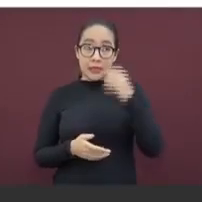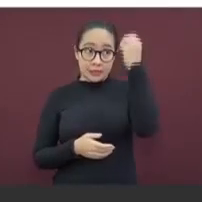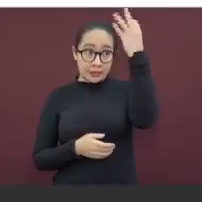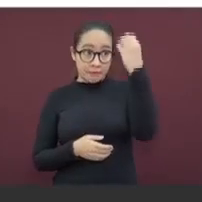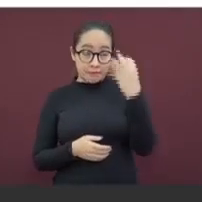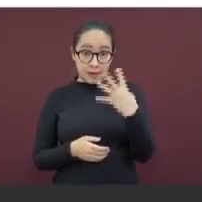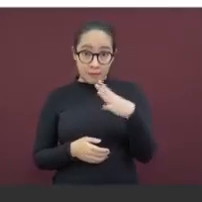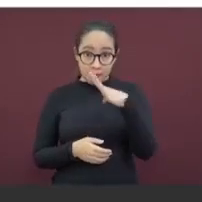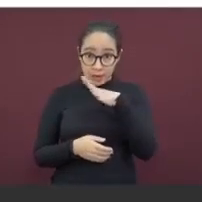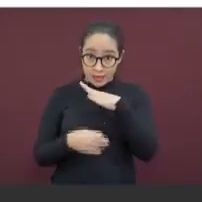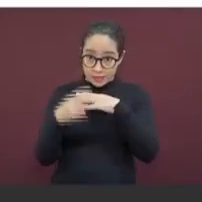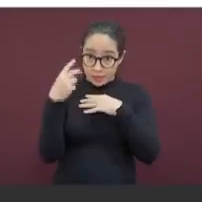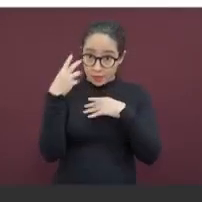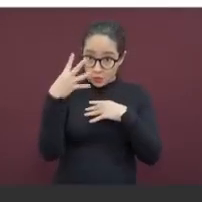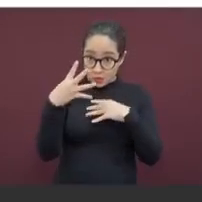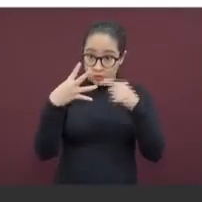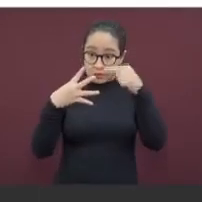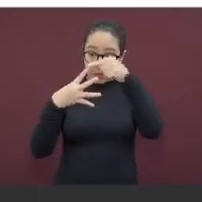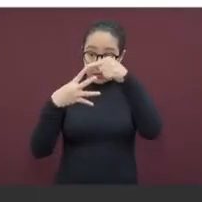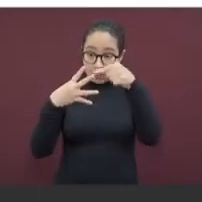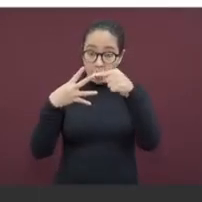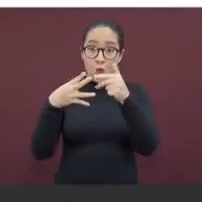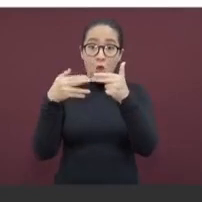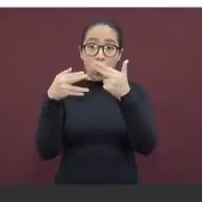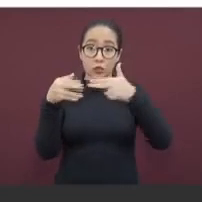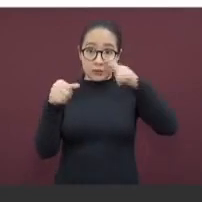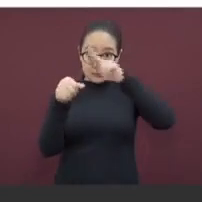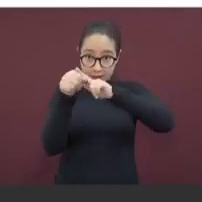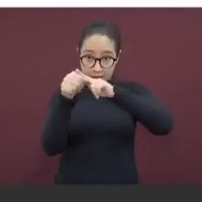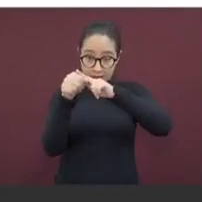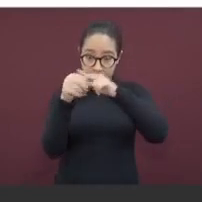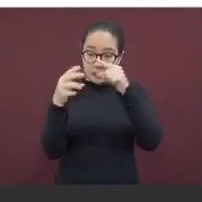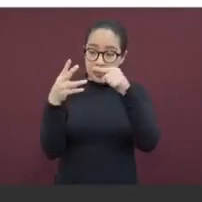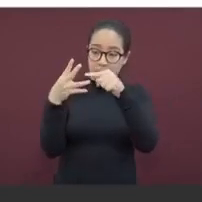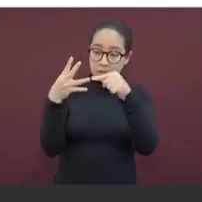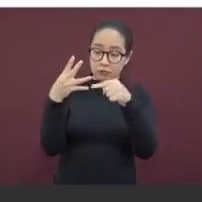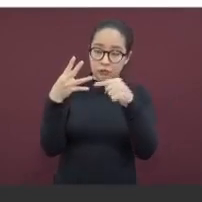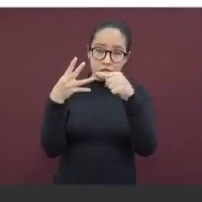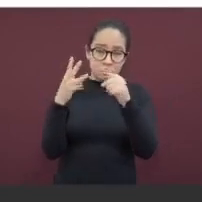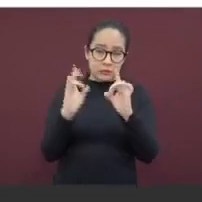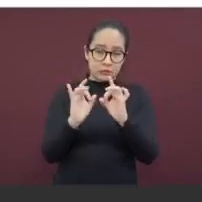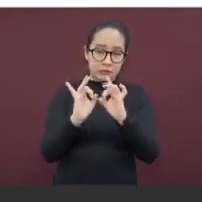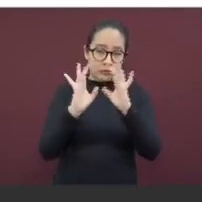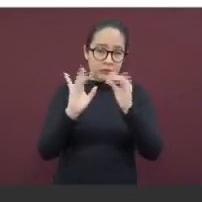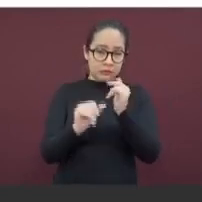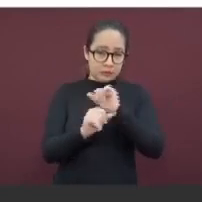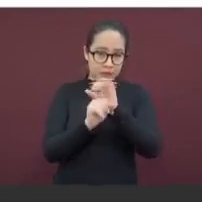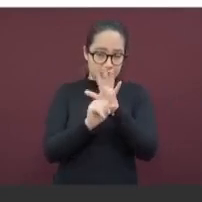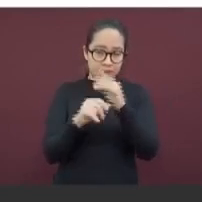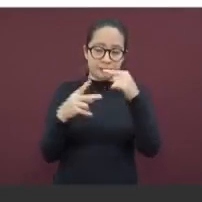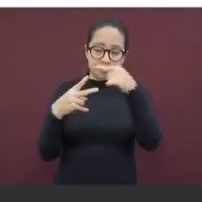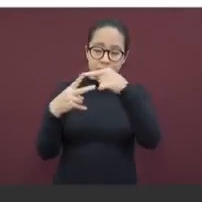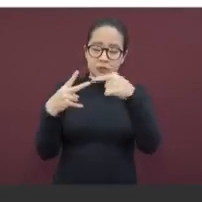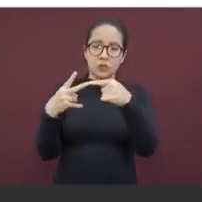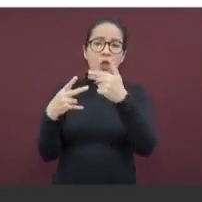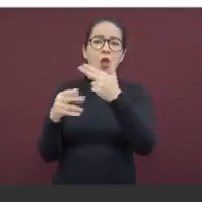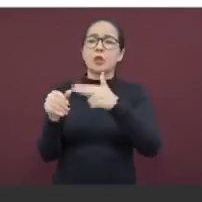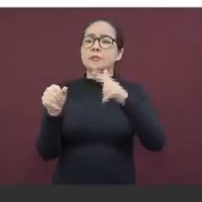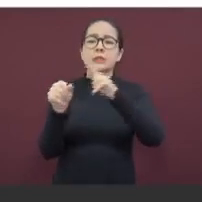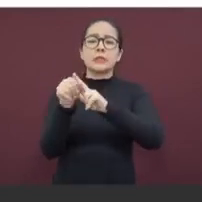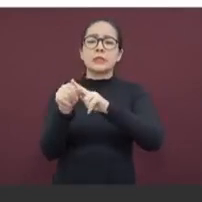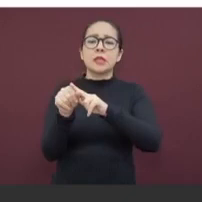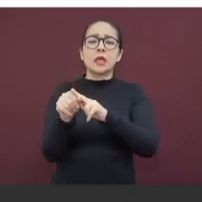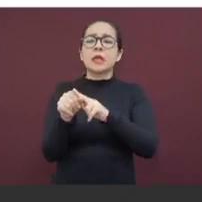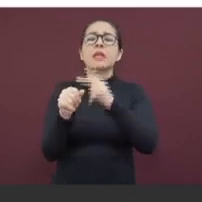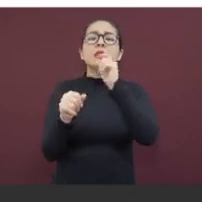dos de ocupación hospitalaria y dos de incidencia de casos los de ocupación hospitalaria tienen que ver con